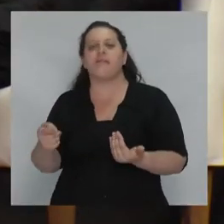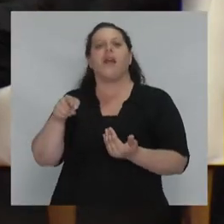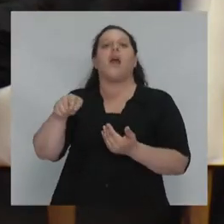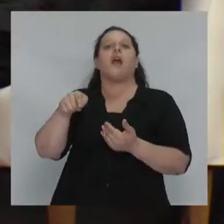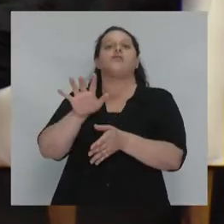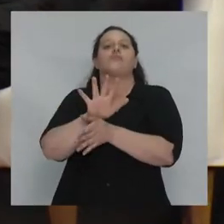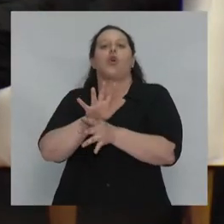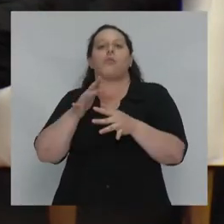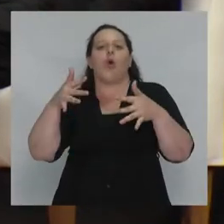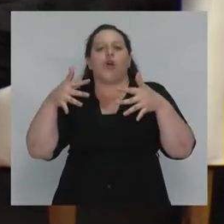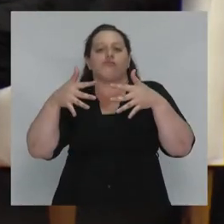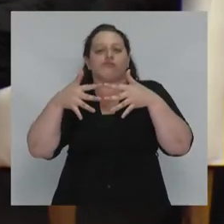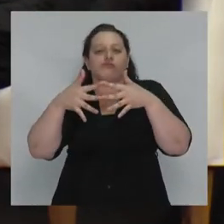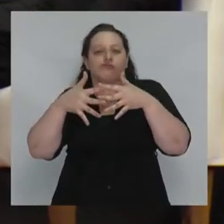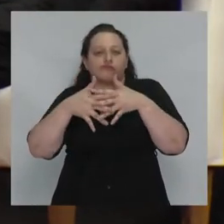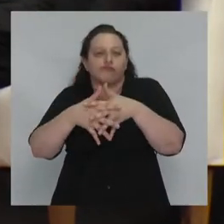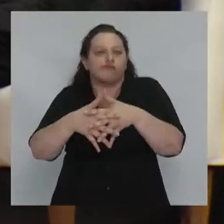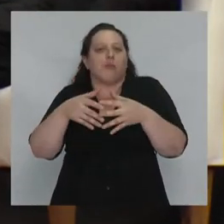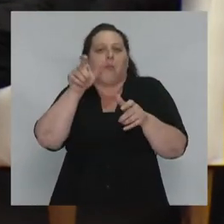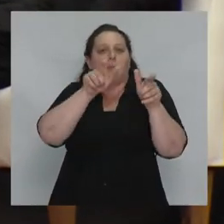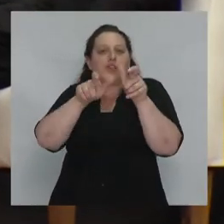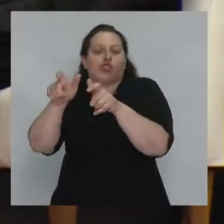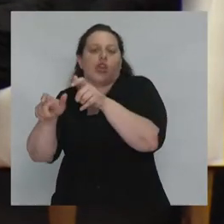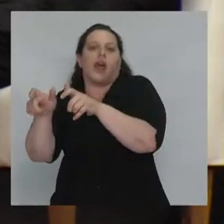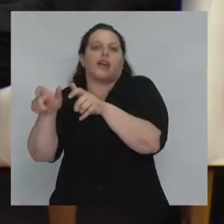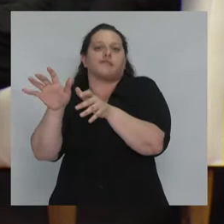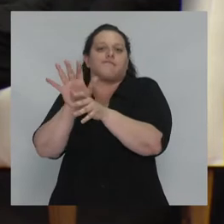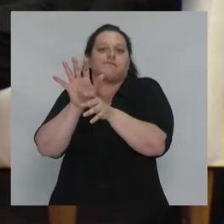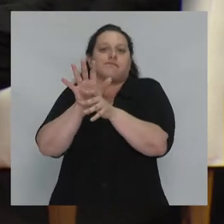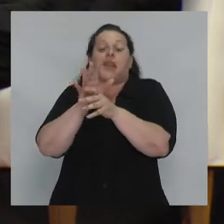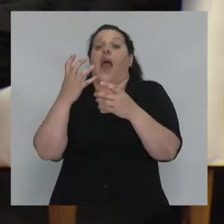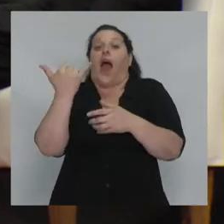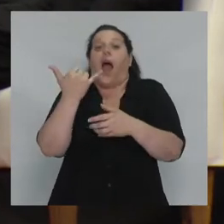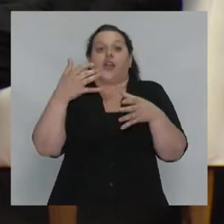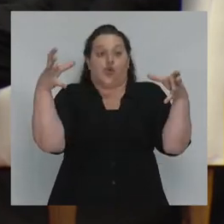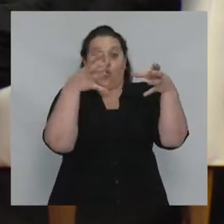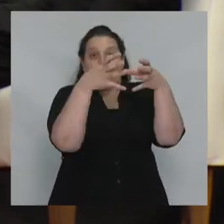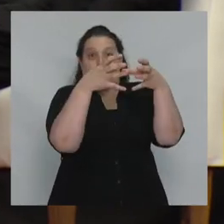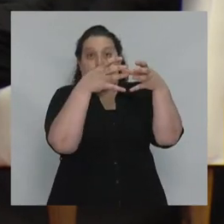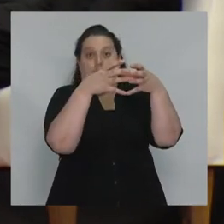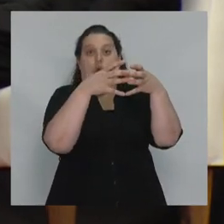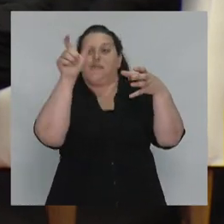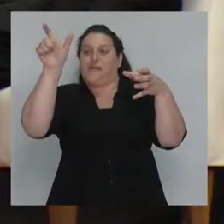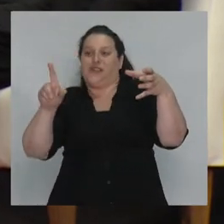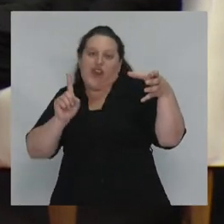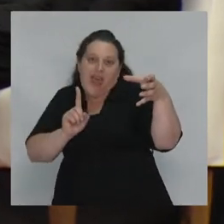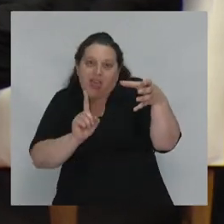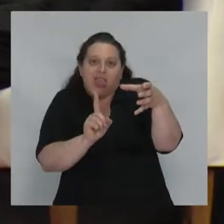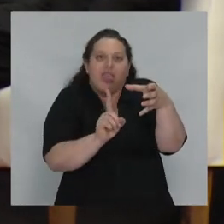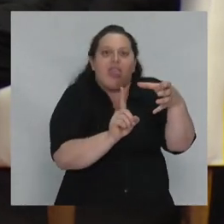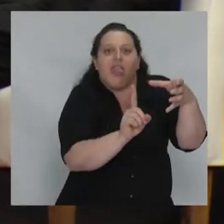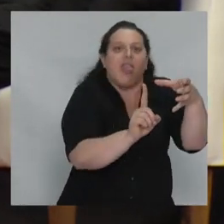un enjambre. La gente se va detrás del enjambre, pero no están ofreciendo